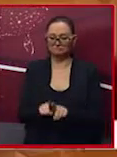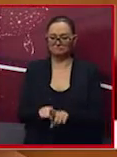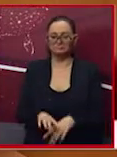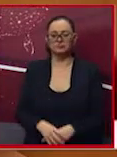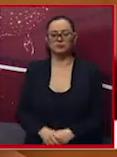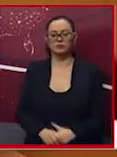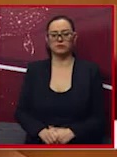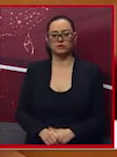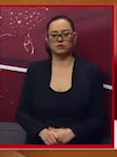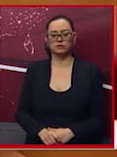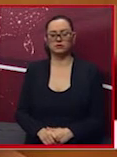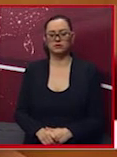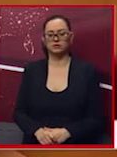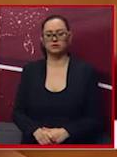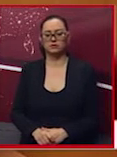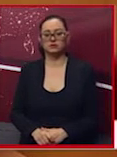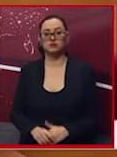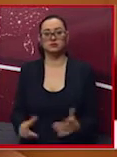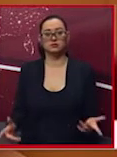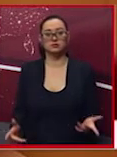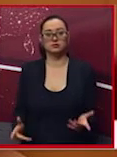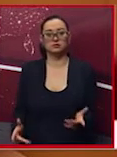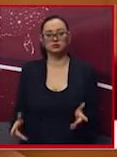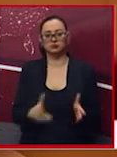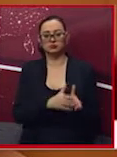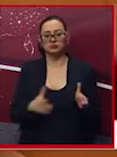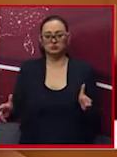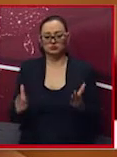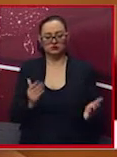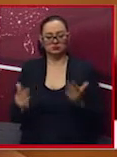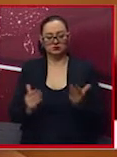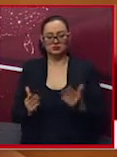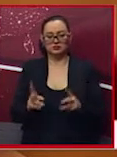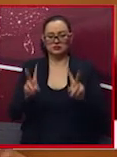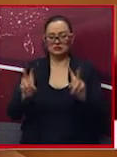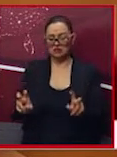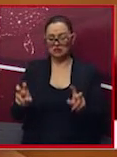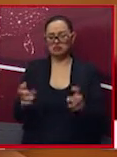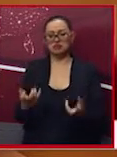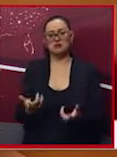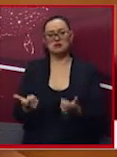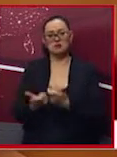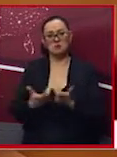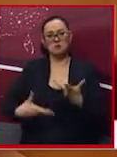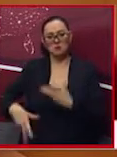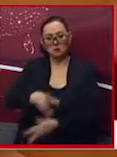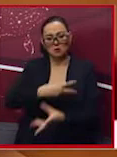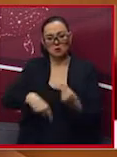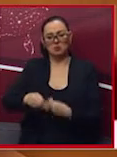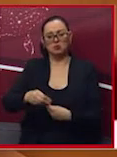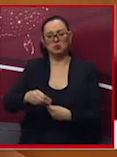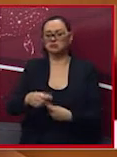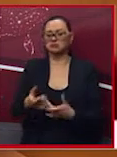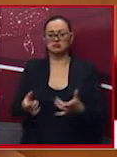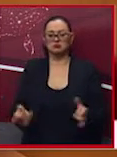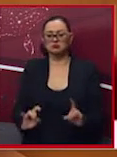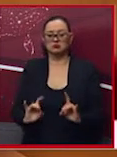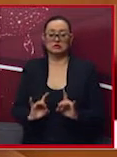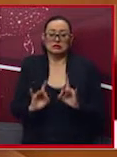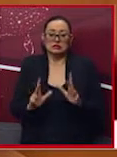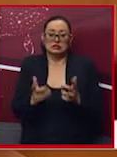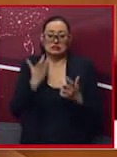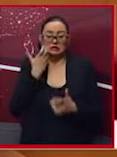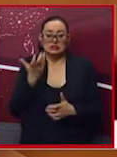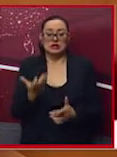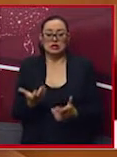No solo no tuvimos una recesión o inestabilidad en el sector financiero, que sería la predicción de cualquier modelo económico